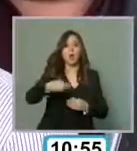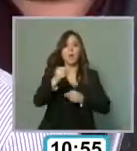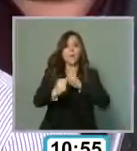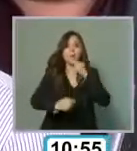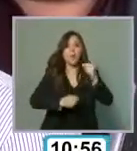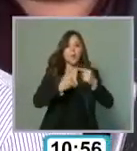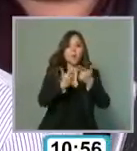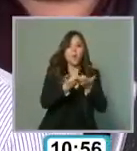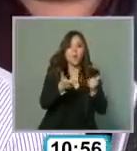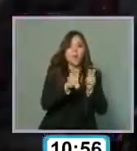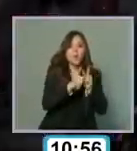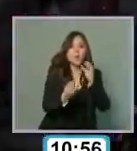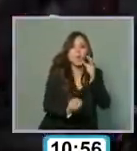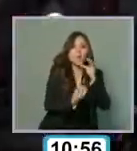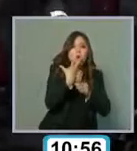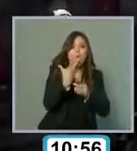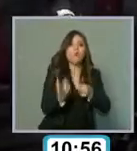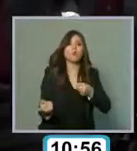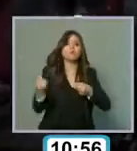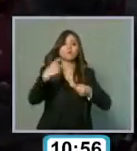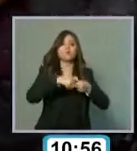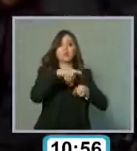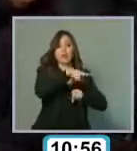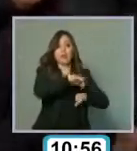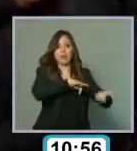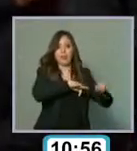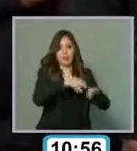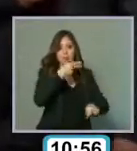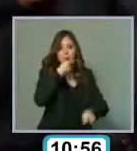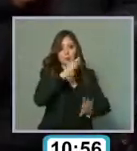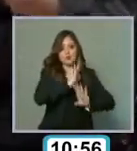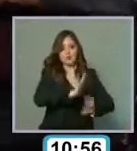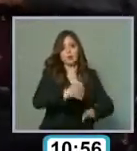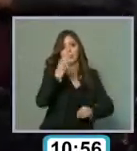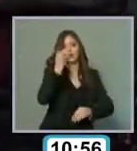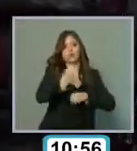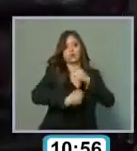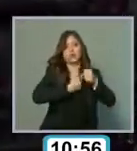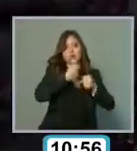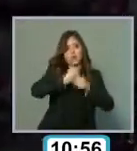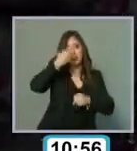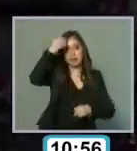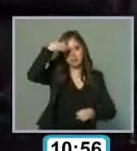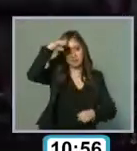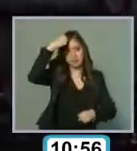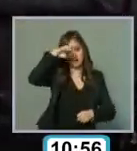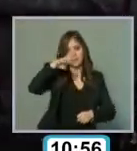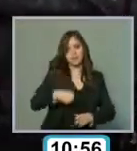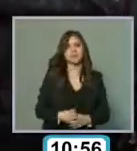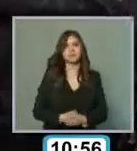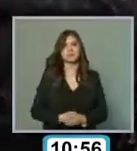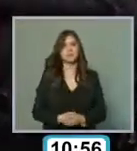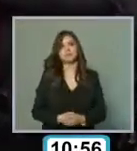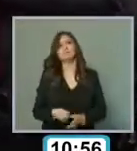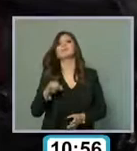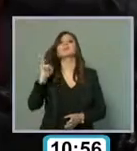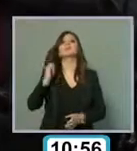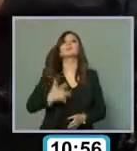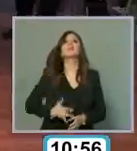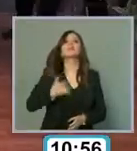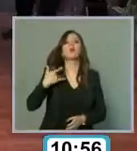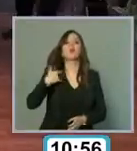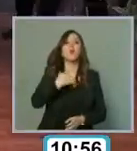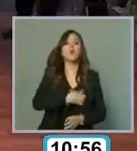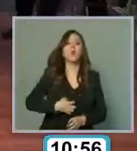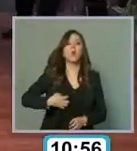ellos. Claro que sí, más que nada es un orgullo para nosotros, un honor que esté el maestro dirigiéndonos y más que nada